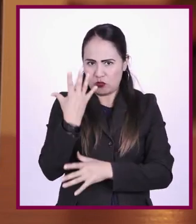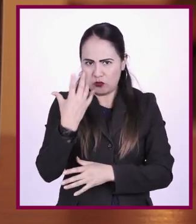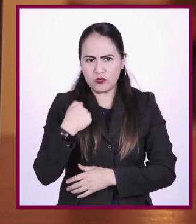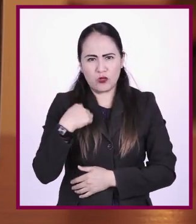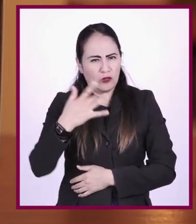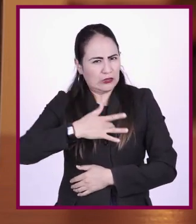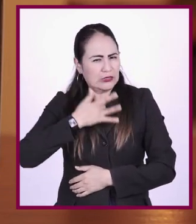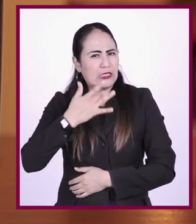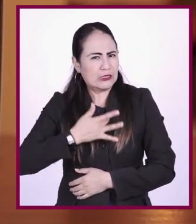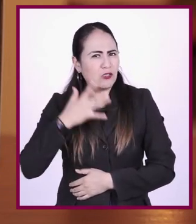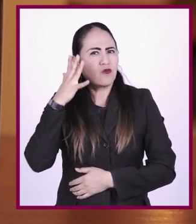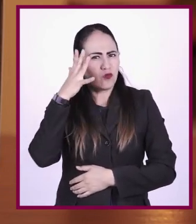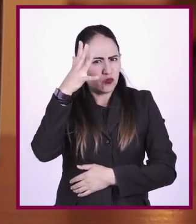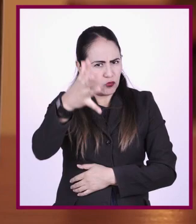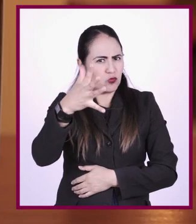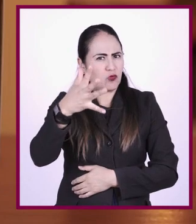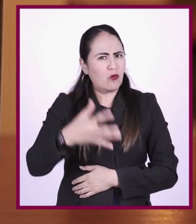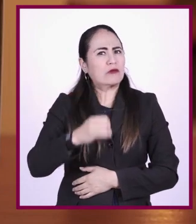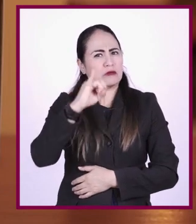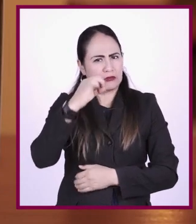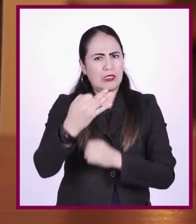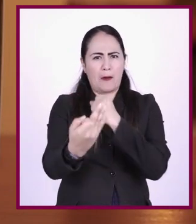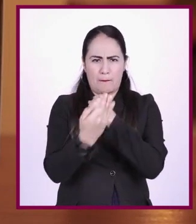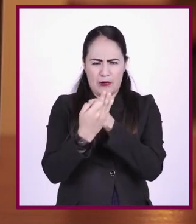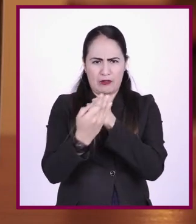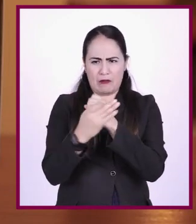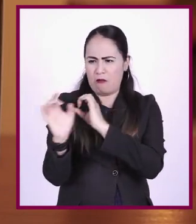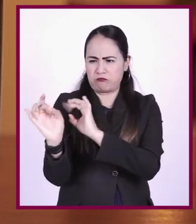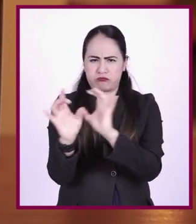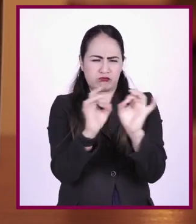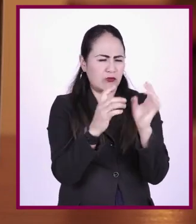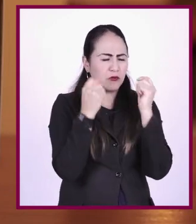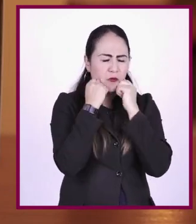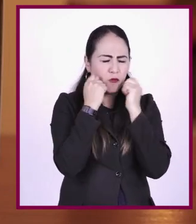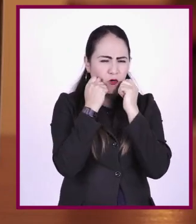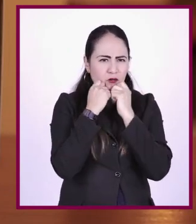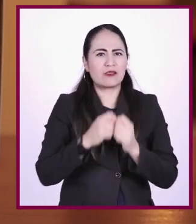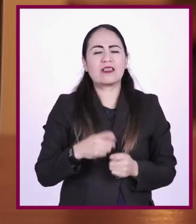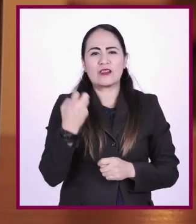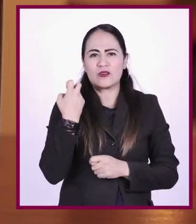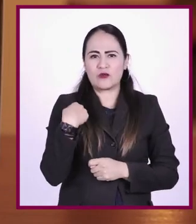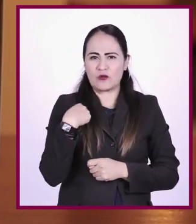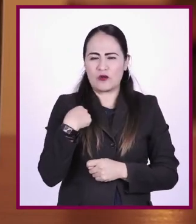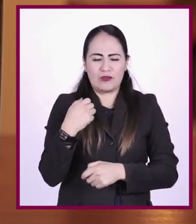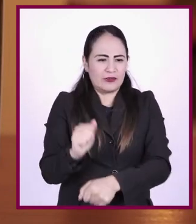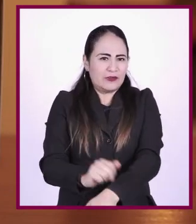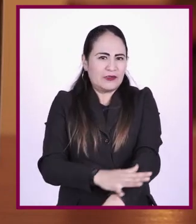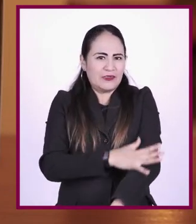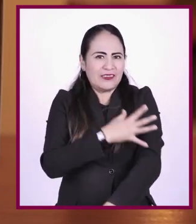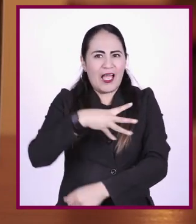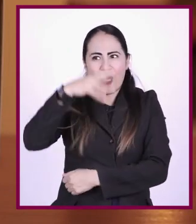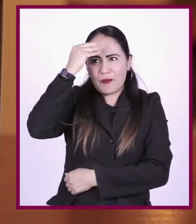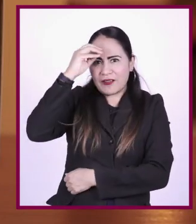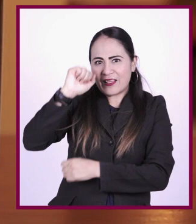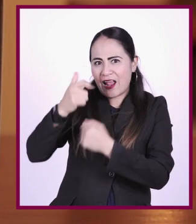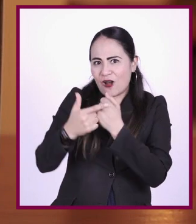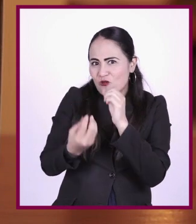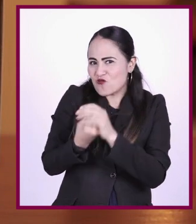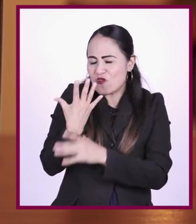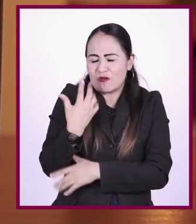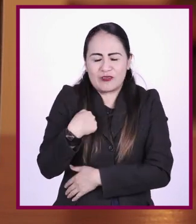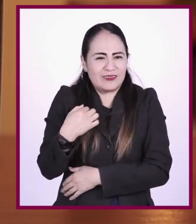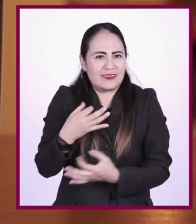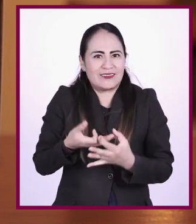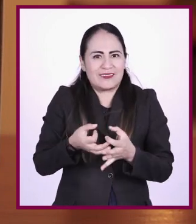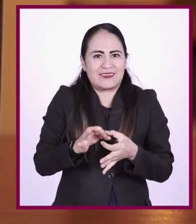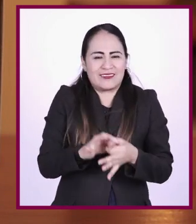me emociona mucho el aprender algo nuevo. Como por ejemplo, yo empiezo a tener nerviosismo cuando me da